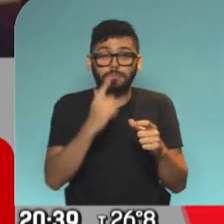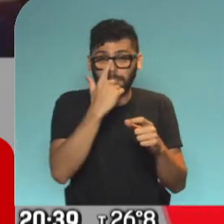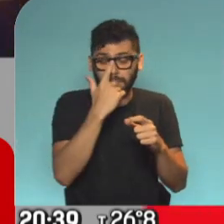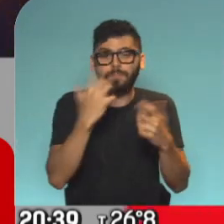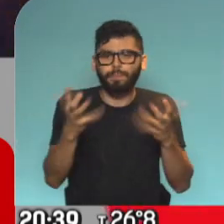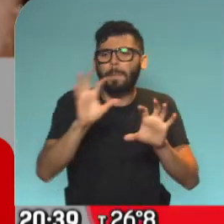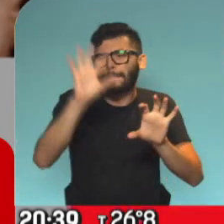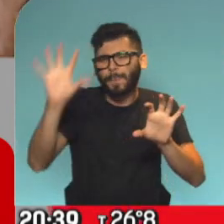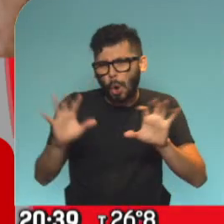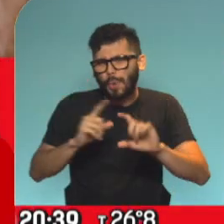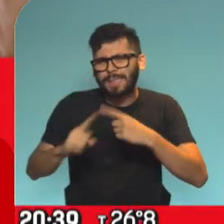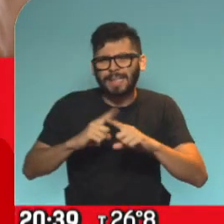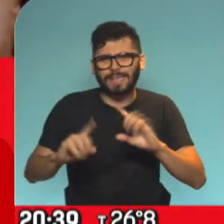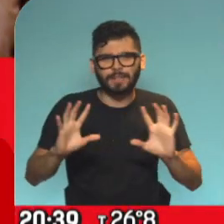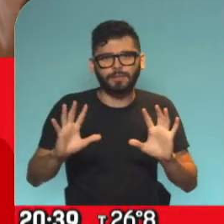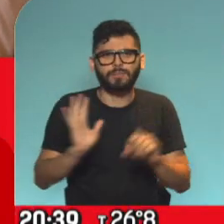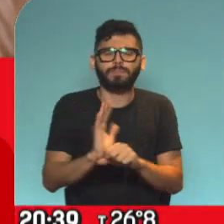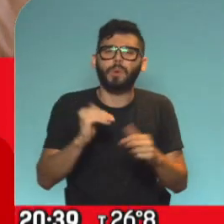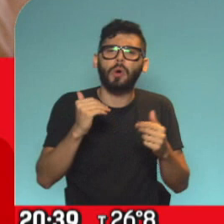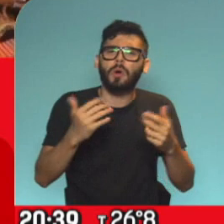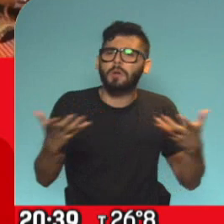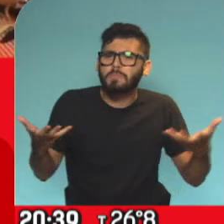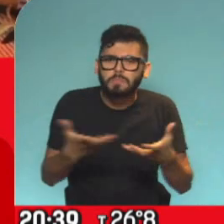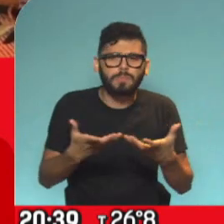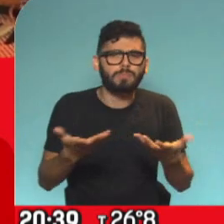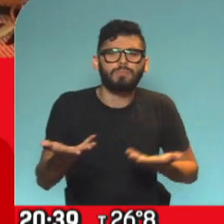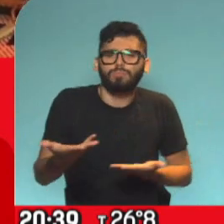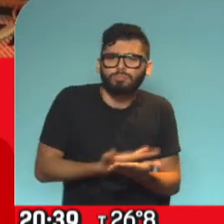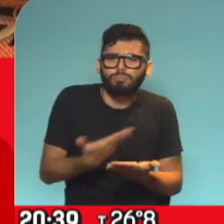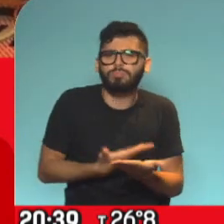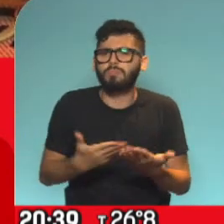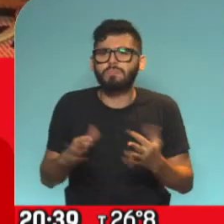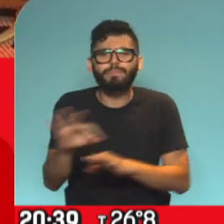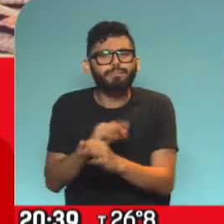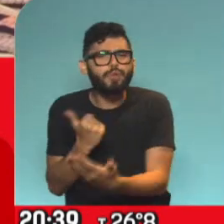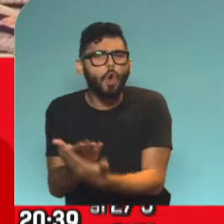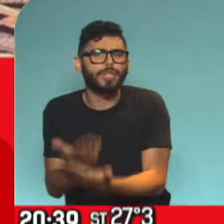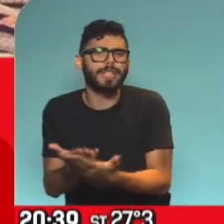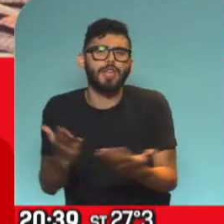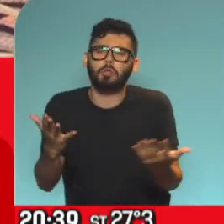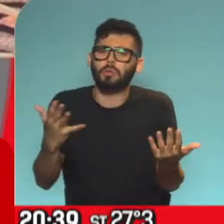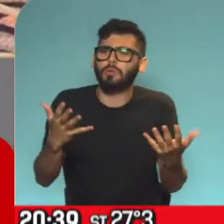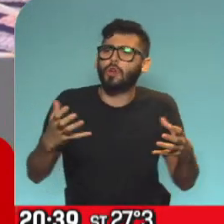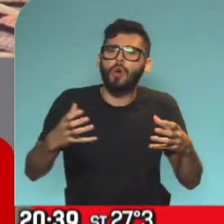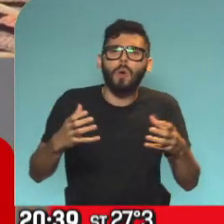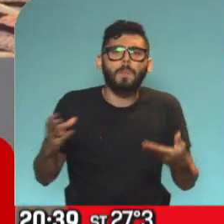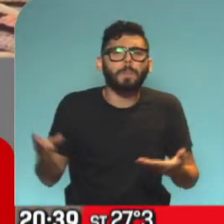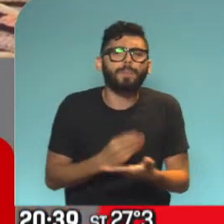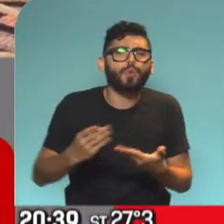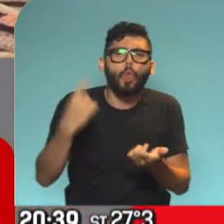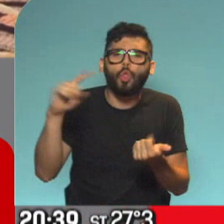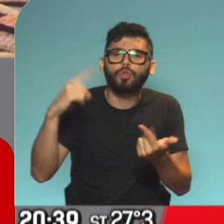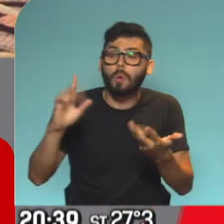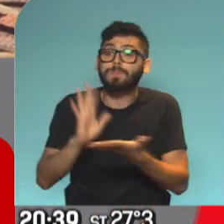en la provincia. Entonces, una puesta en común de obras, de proyectos, de propuestas, de sectores productivos, de cómo podemos hacer